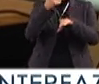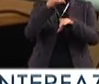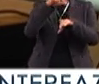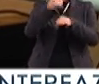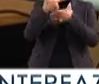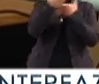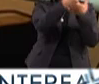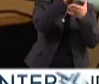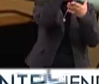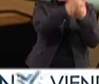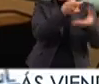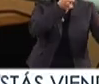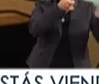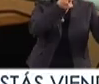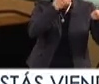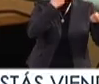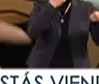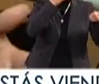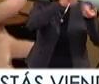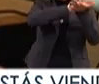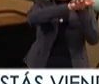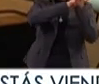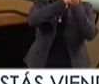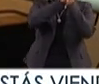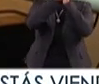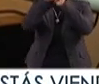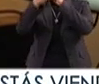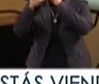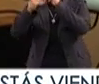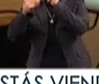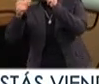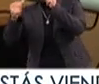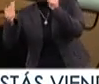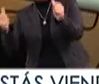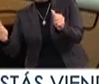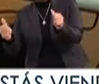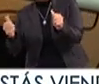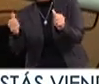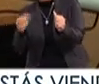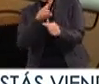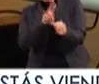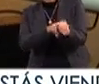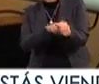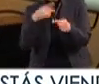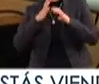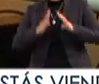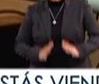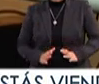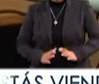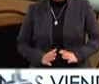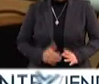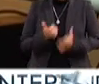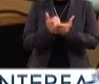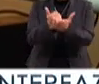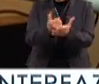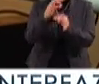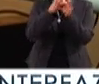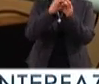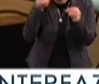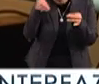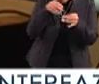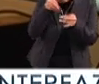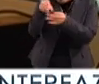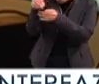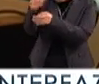que va a regular el ingreso de esa glucosa fisiológicamente normal al organismo a las células para